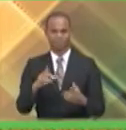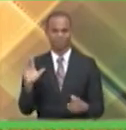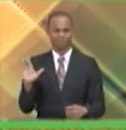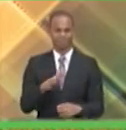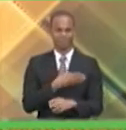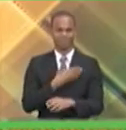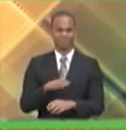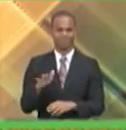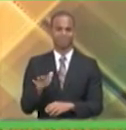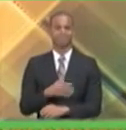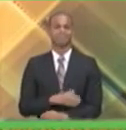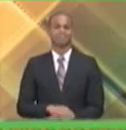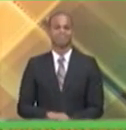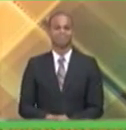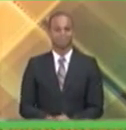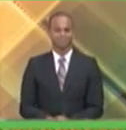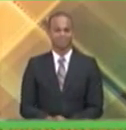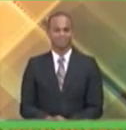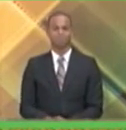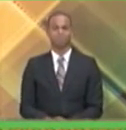oigamos a Manuel.